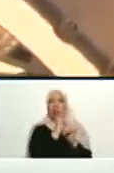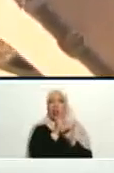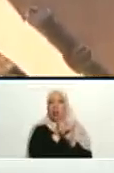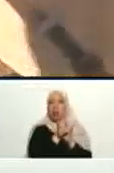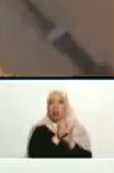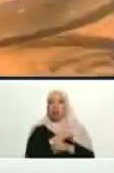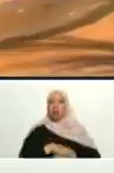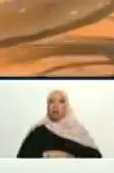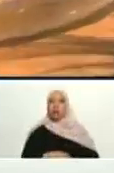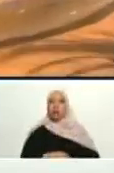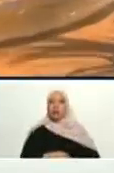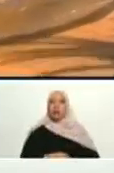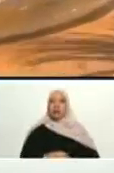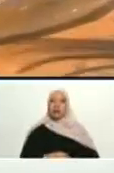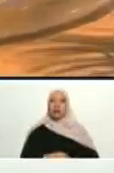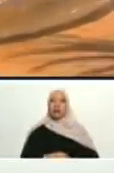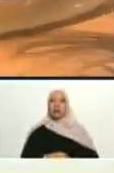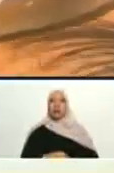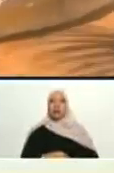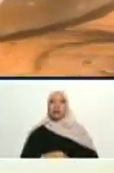¿Ah? Bueno,